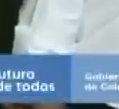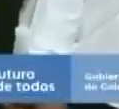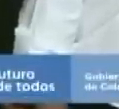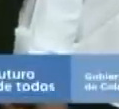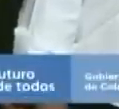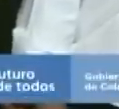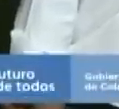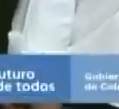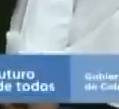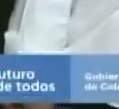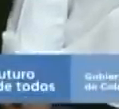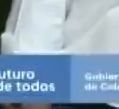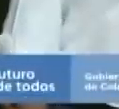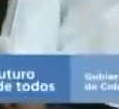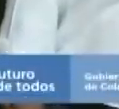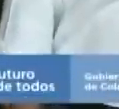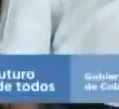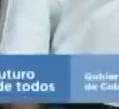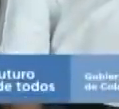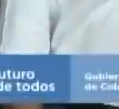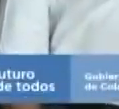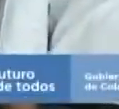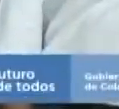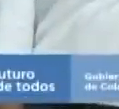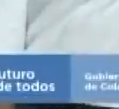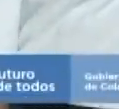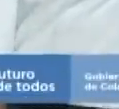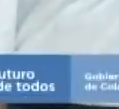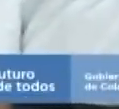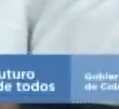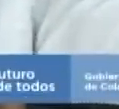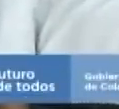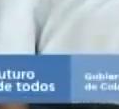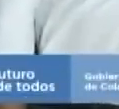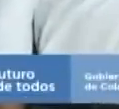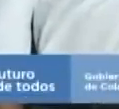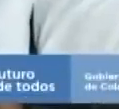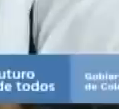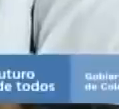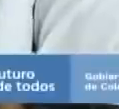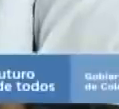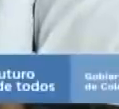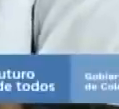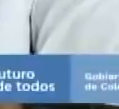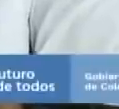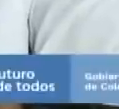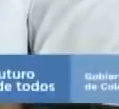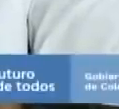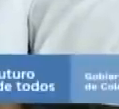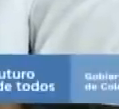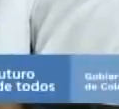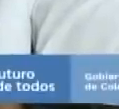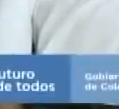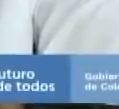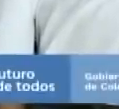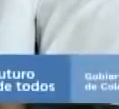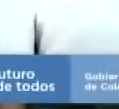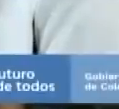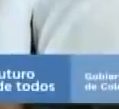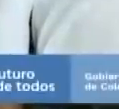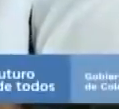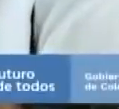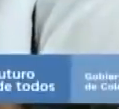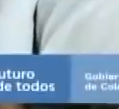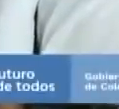y quiero reiterar que tenemos información de inteligencia de una estructura criminal que